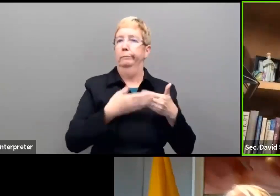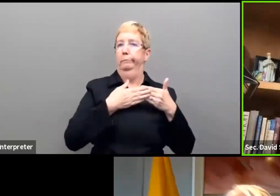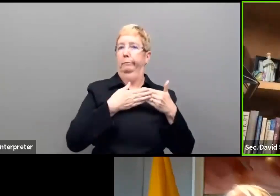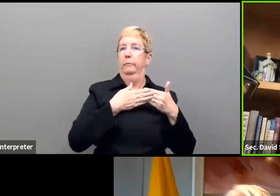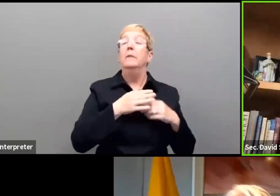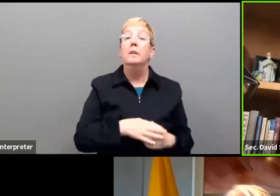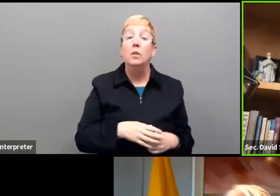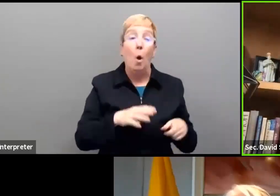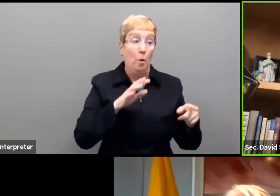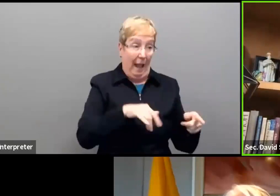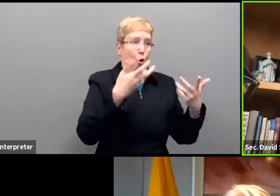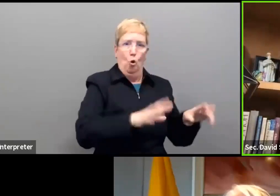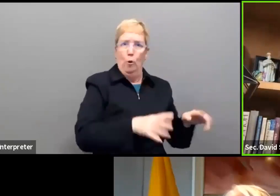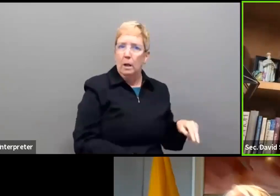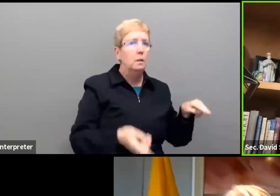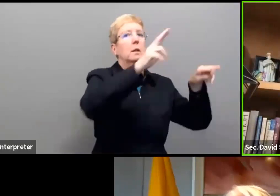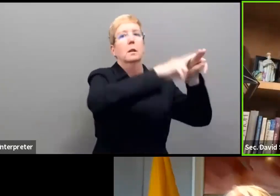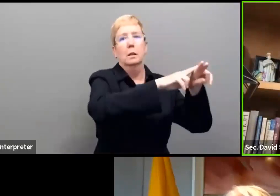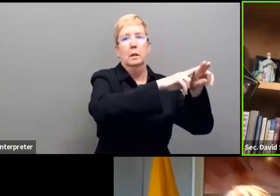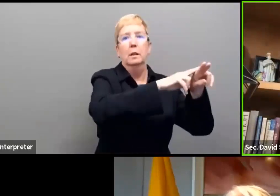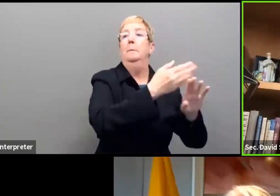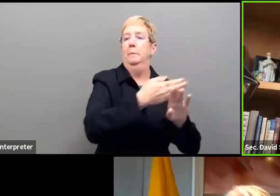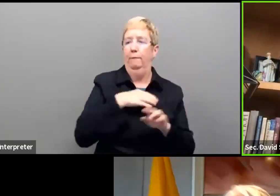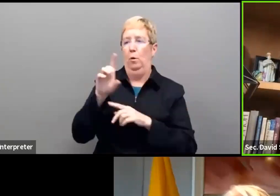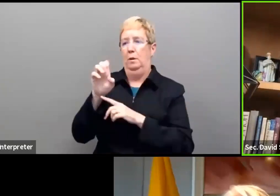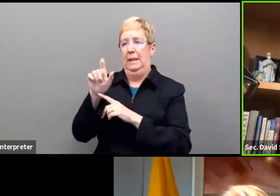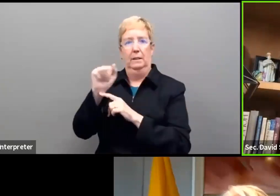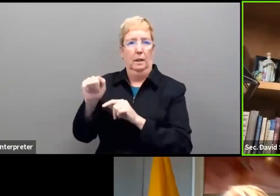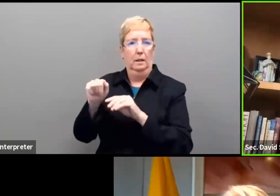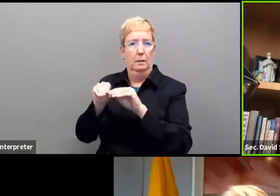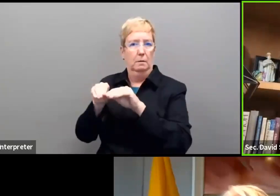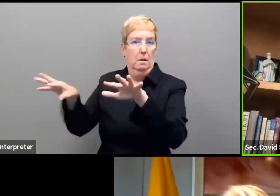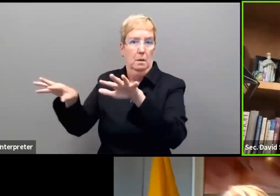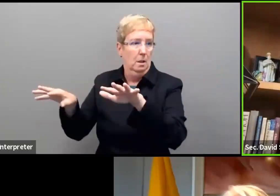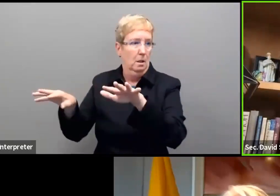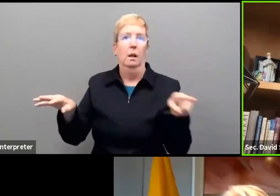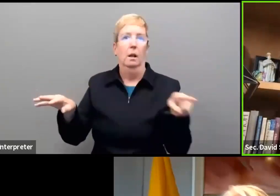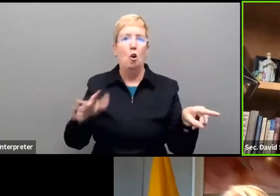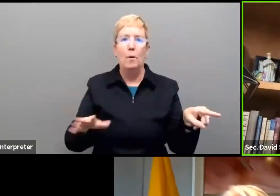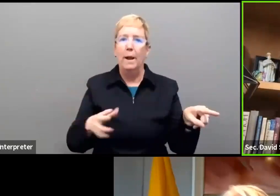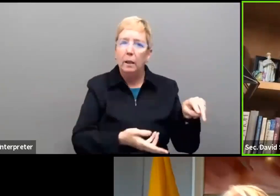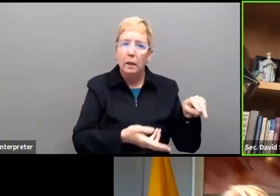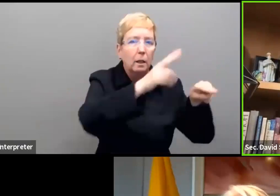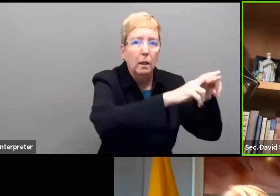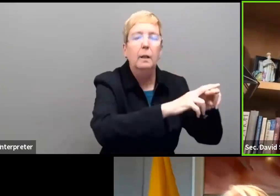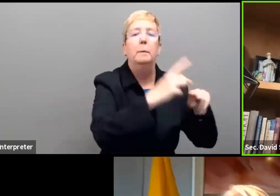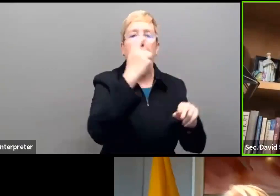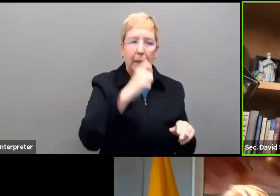condiciones. Entonces el nivel de enfermedad, de hecho, era más alto antes de